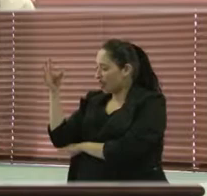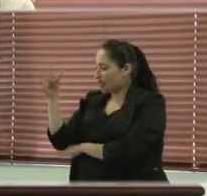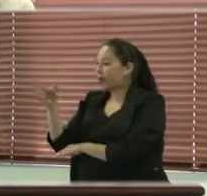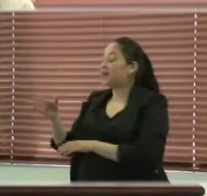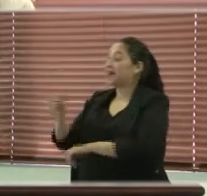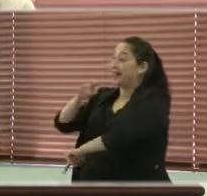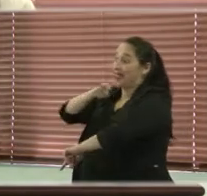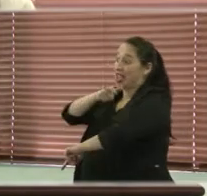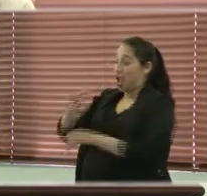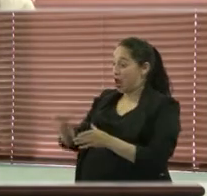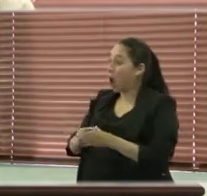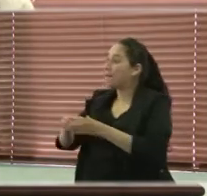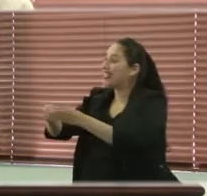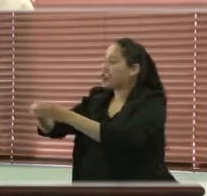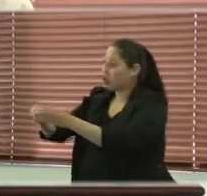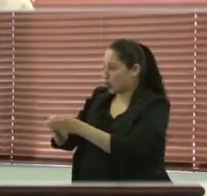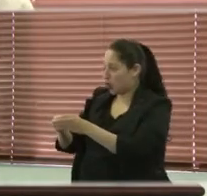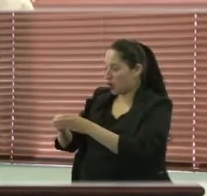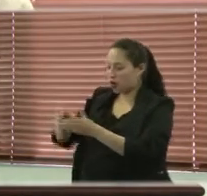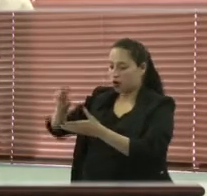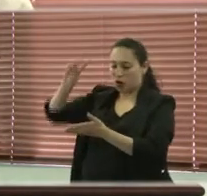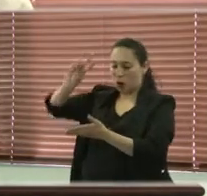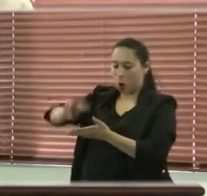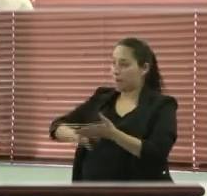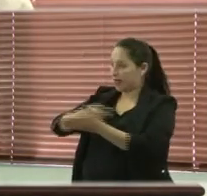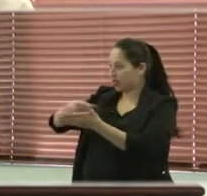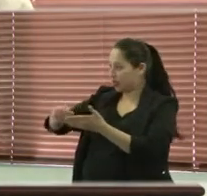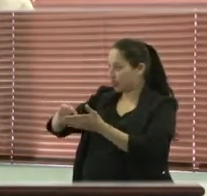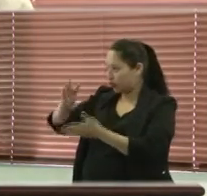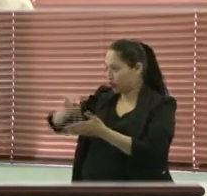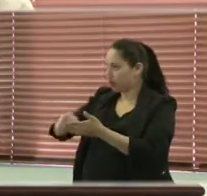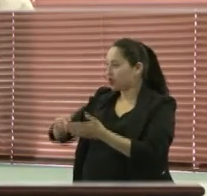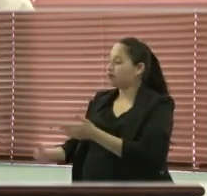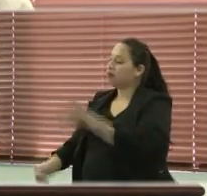entra en vigor la convención entró en vigor